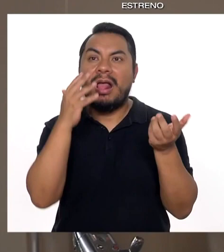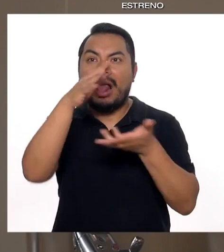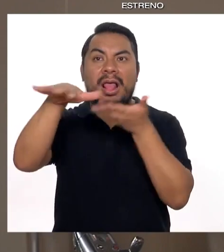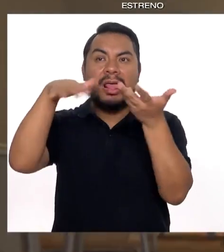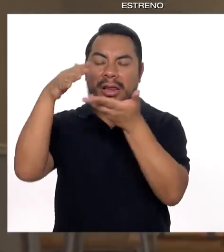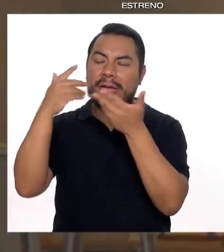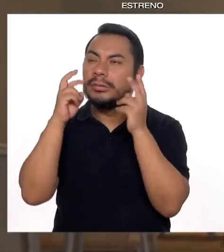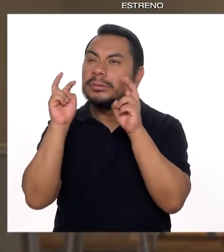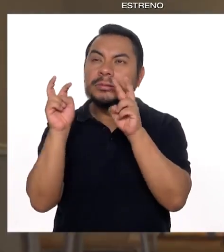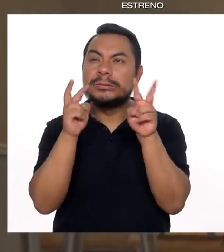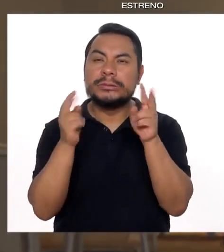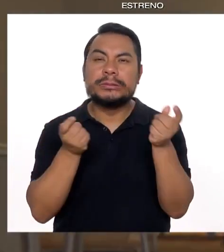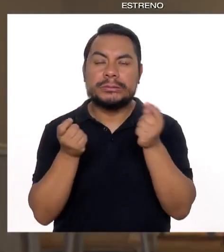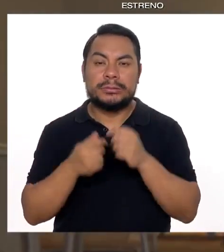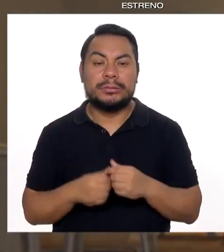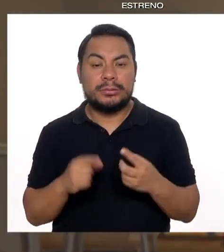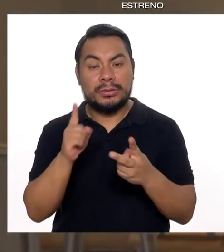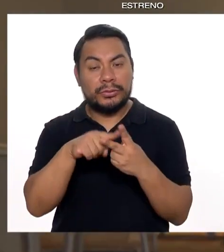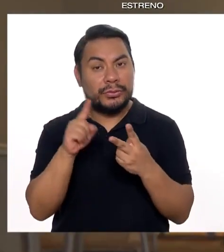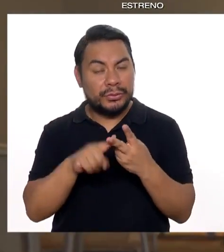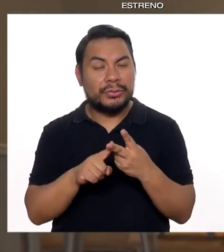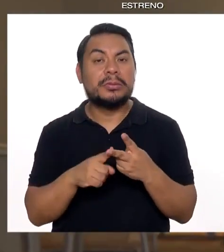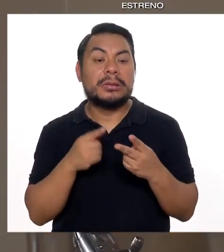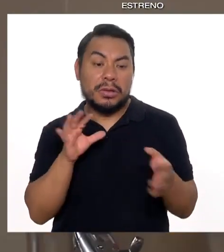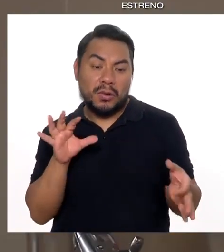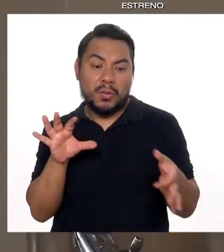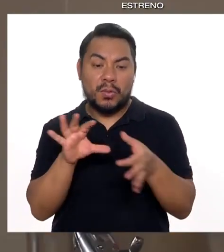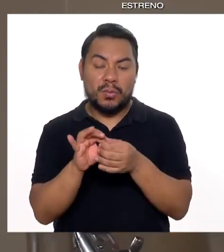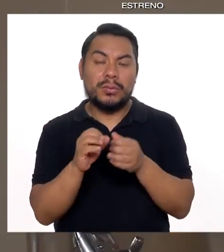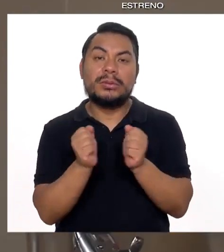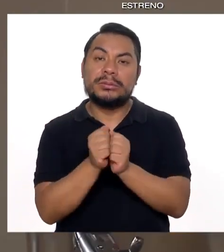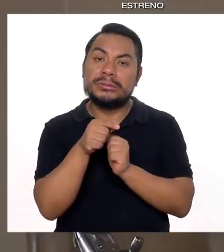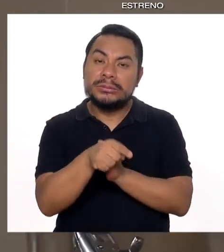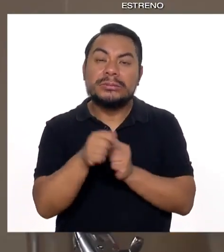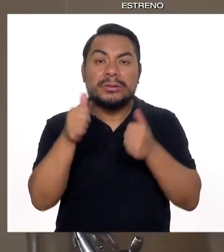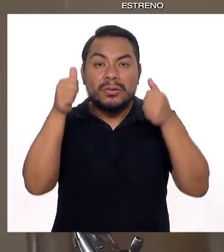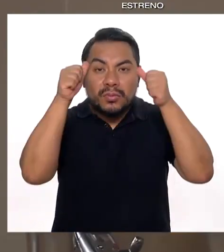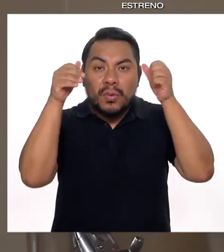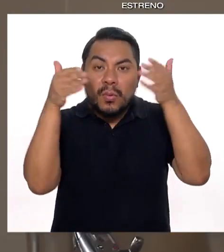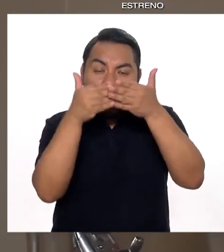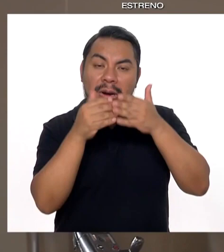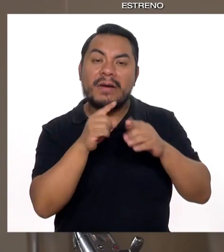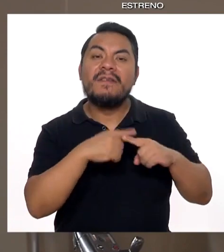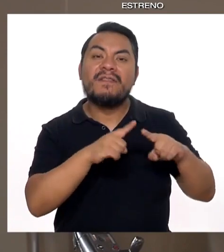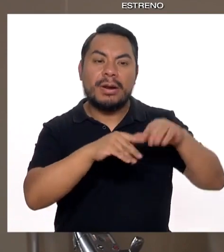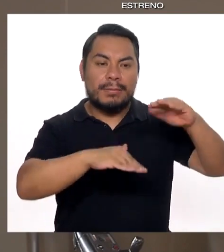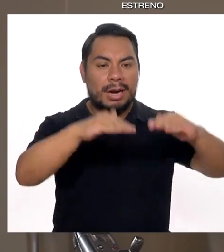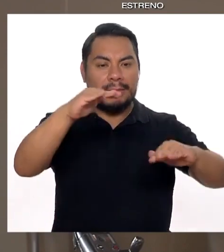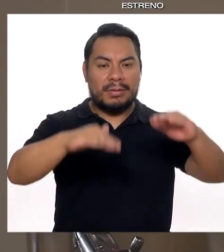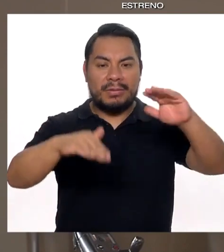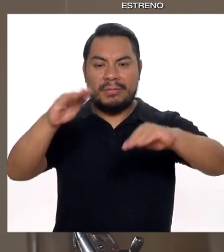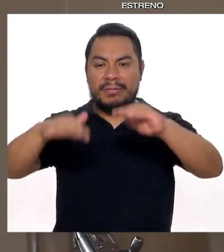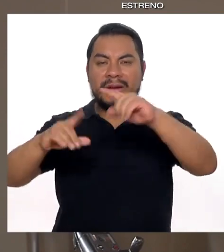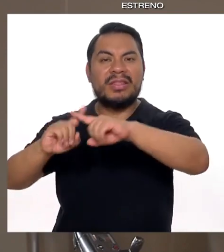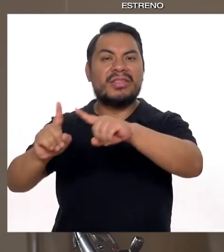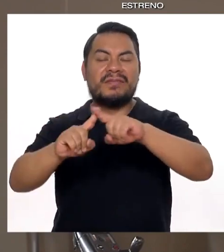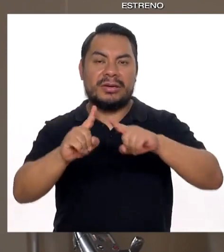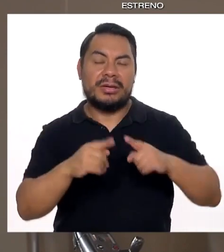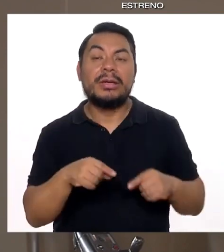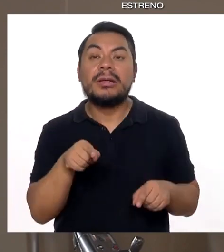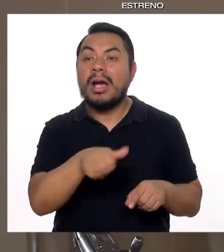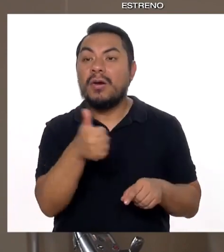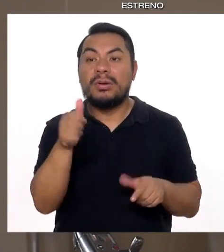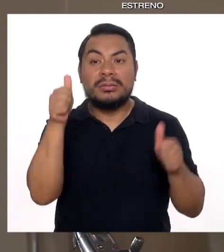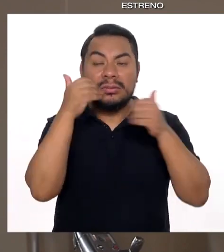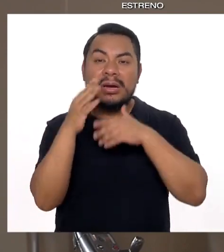del entorno. Entonces, estas dos, por ejemplo, pueden estar asociados al trastorno del espectro autista, así como las dificultades en el